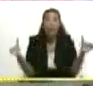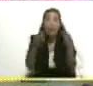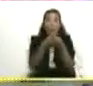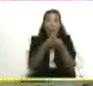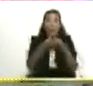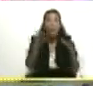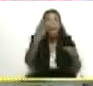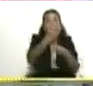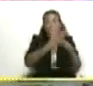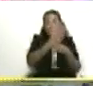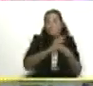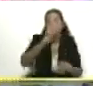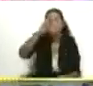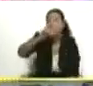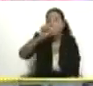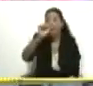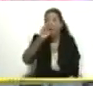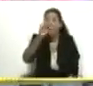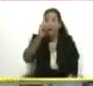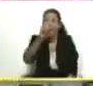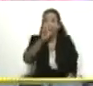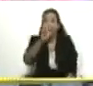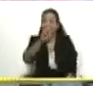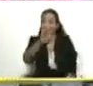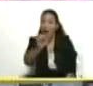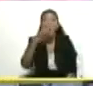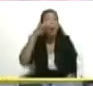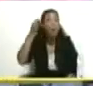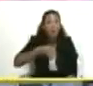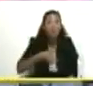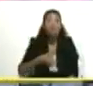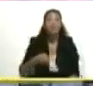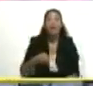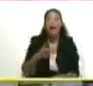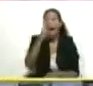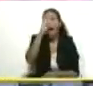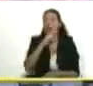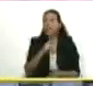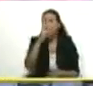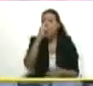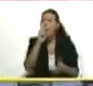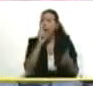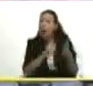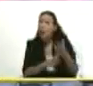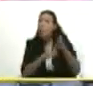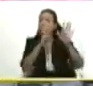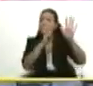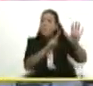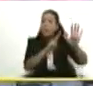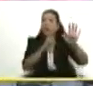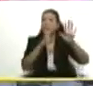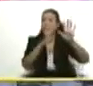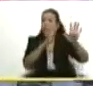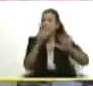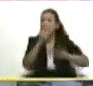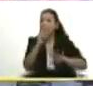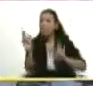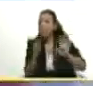Madera. ¿Me acuerdan ustedes mucho del Grupo Madera original del año 77, 78, 79?